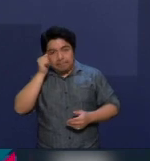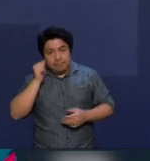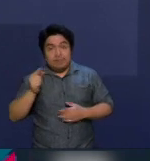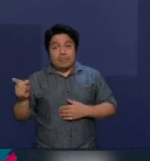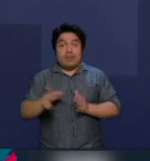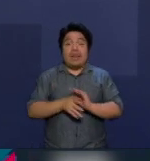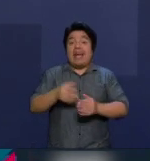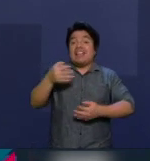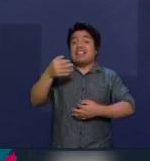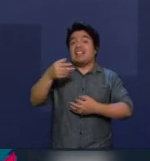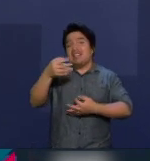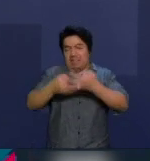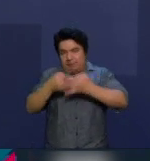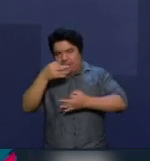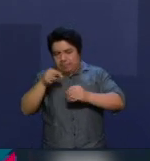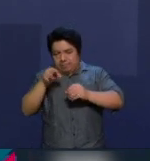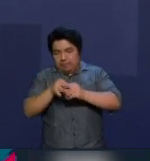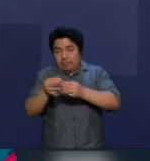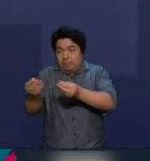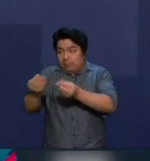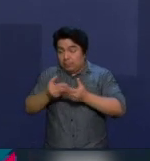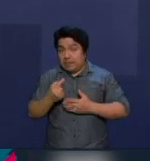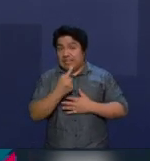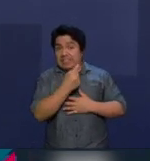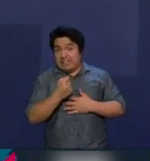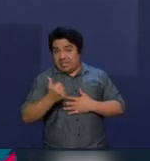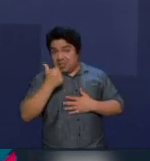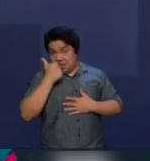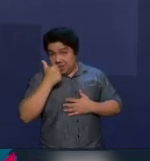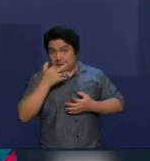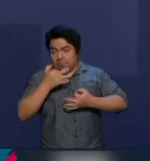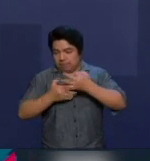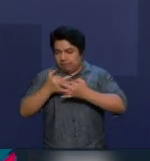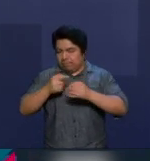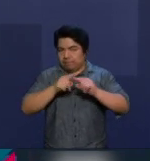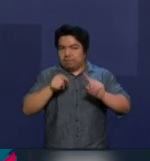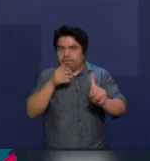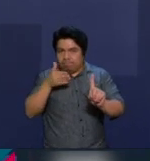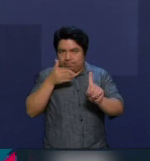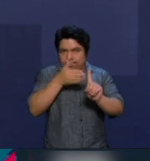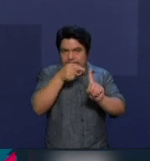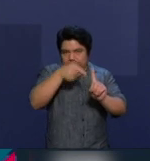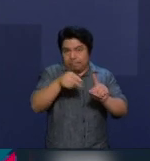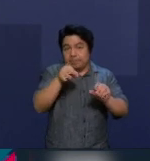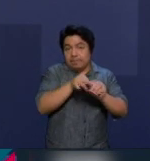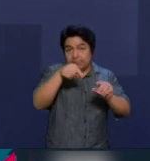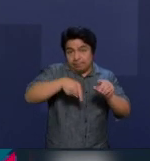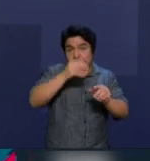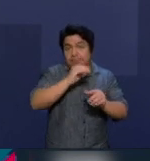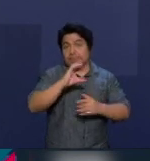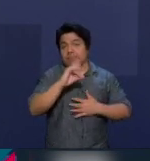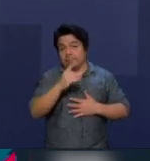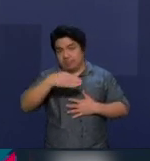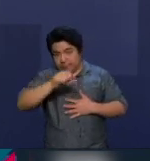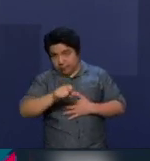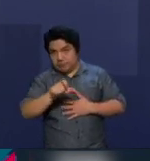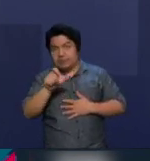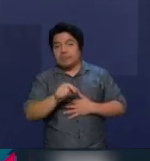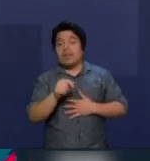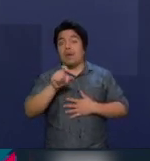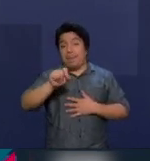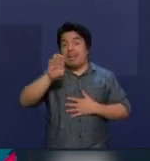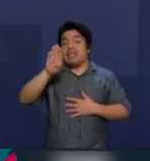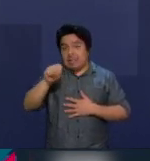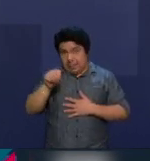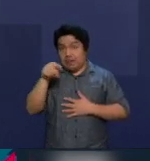Electoral de la Ciudad de México ha recibido 106 juicios relacionados con el proceso electoral de la capital mexicana, de los cuales 29 corresponden